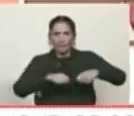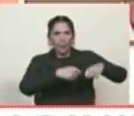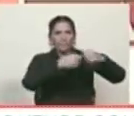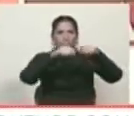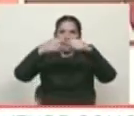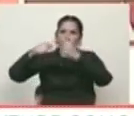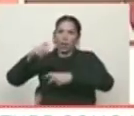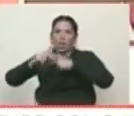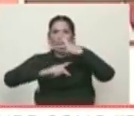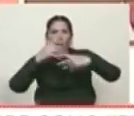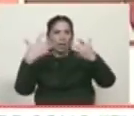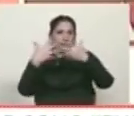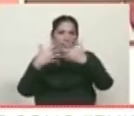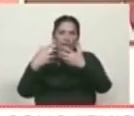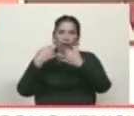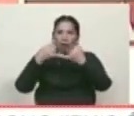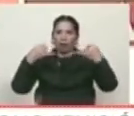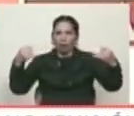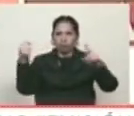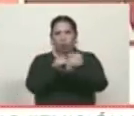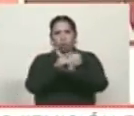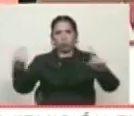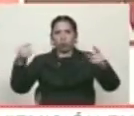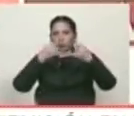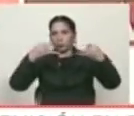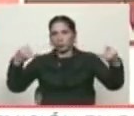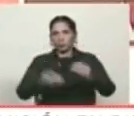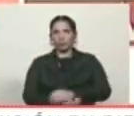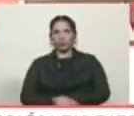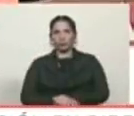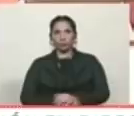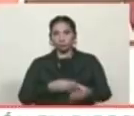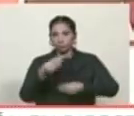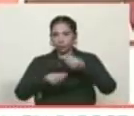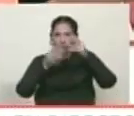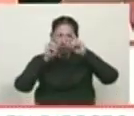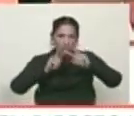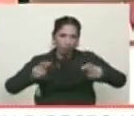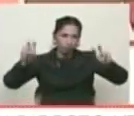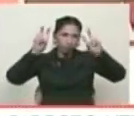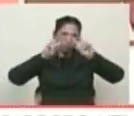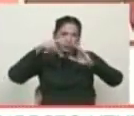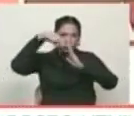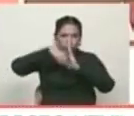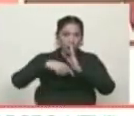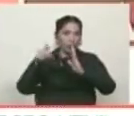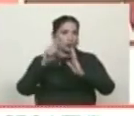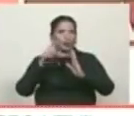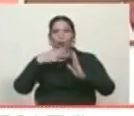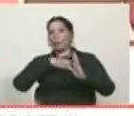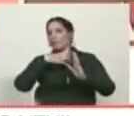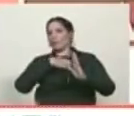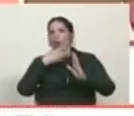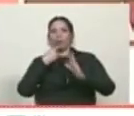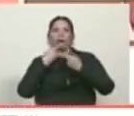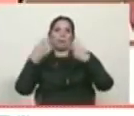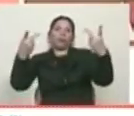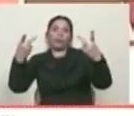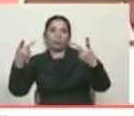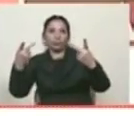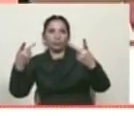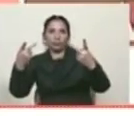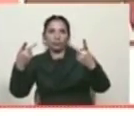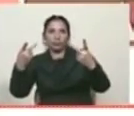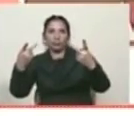la guerra eléctrica, producto del sabotaje. Se están haciendo las investigaciones pertinentes, no me corresponde a mí